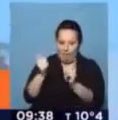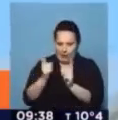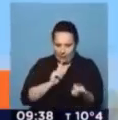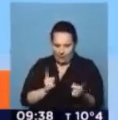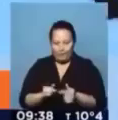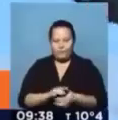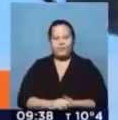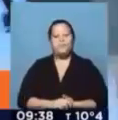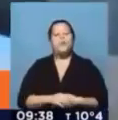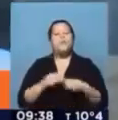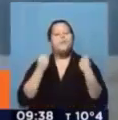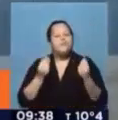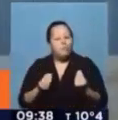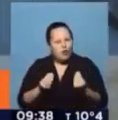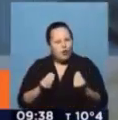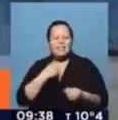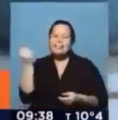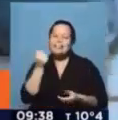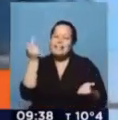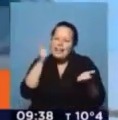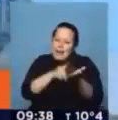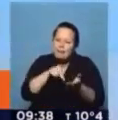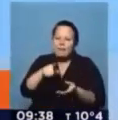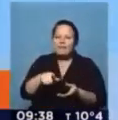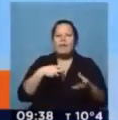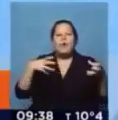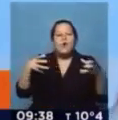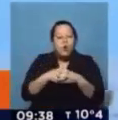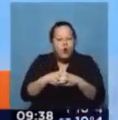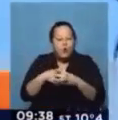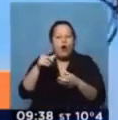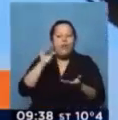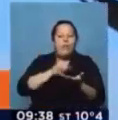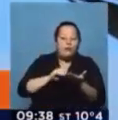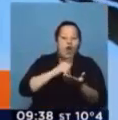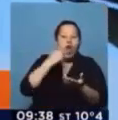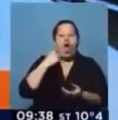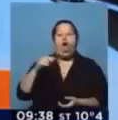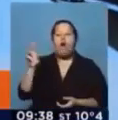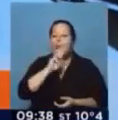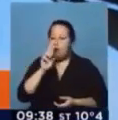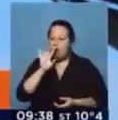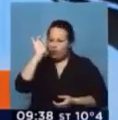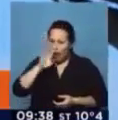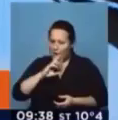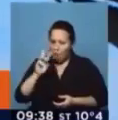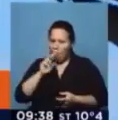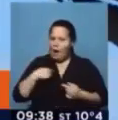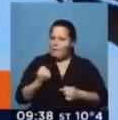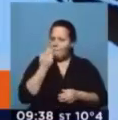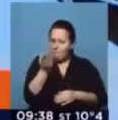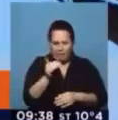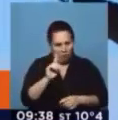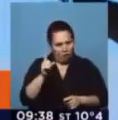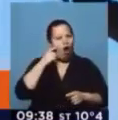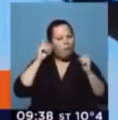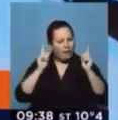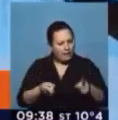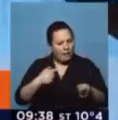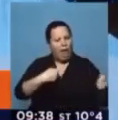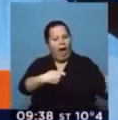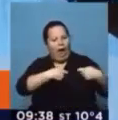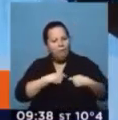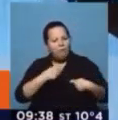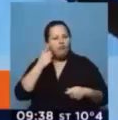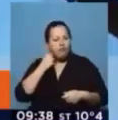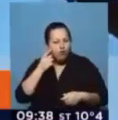hombre. ¿Por qué insistimos en esto? Somos un grupo de diputados y de diputadas, no solamente, no es una cuestión de mujeres. Acá nos